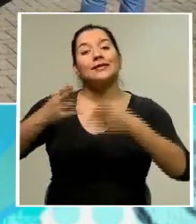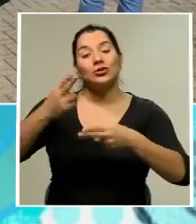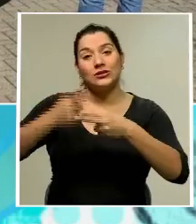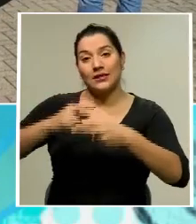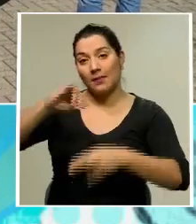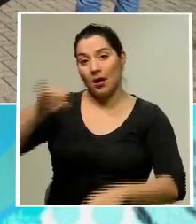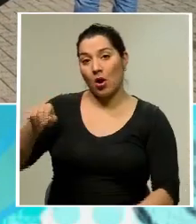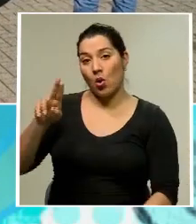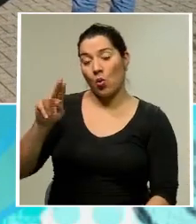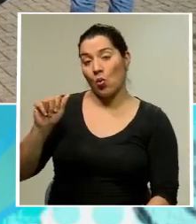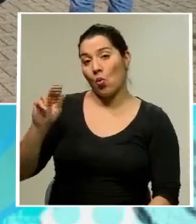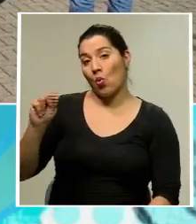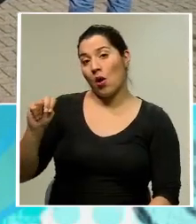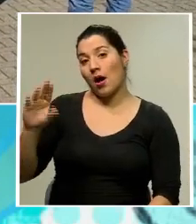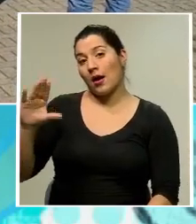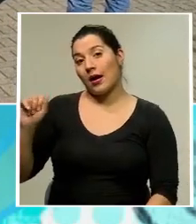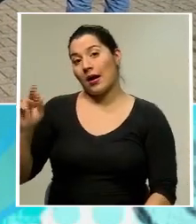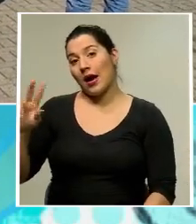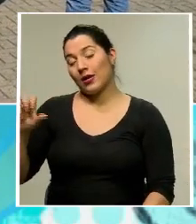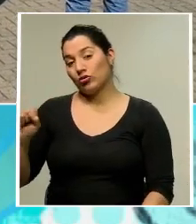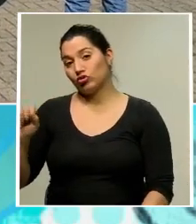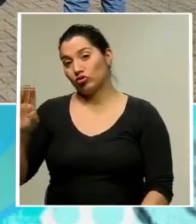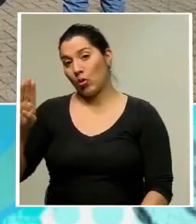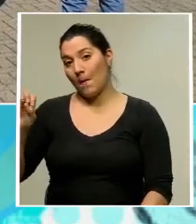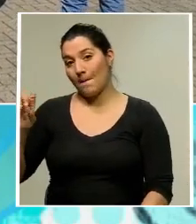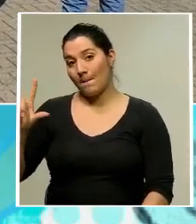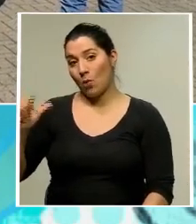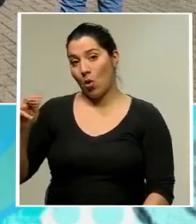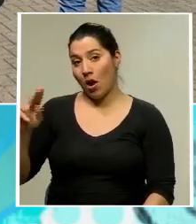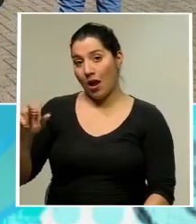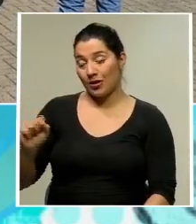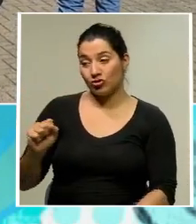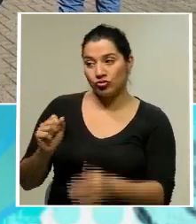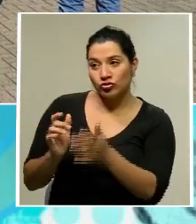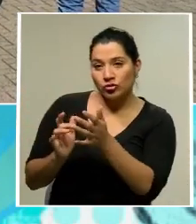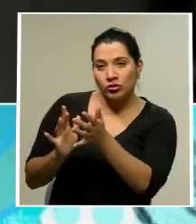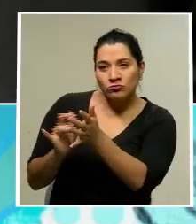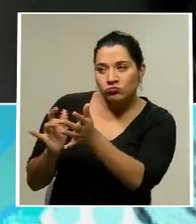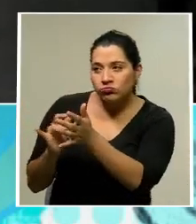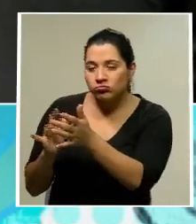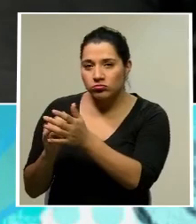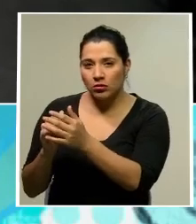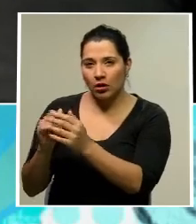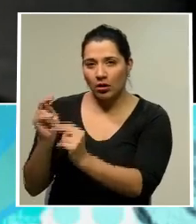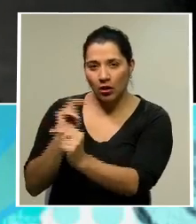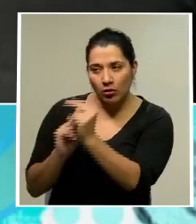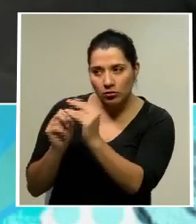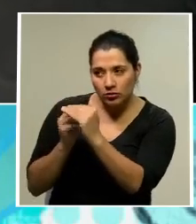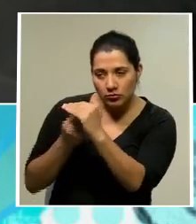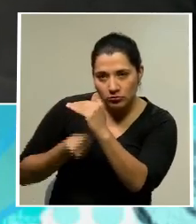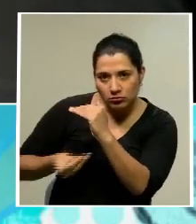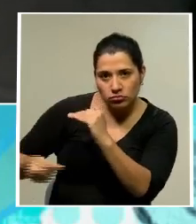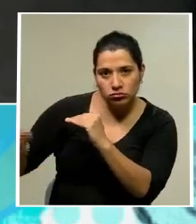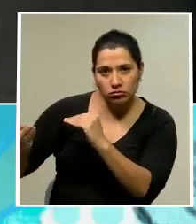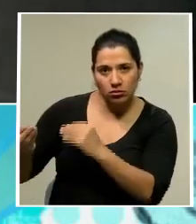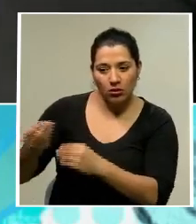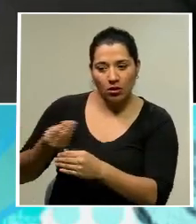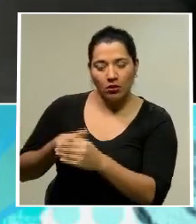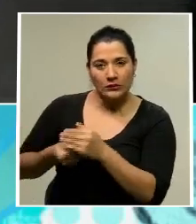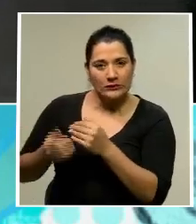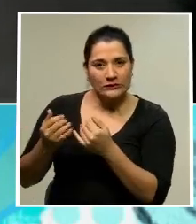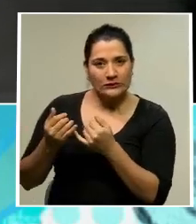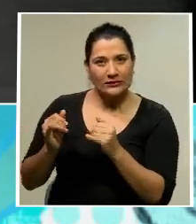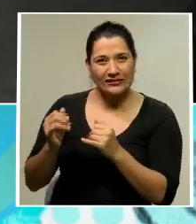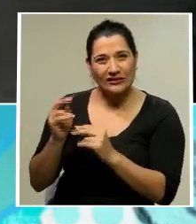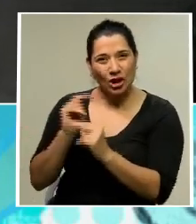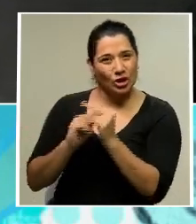de 2 delitos de tráfico de influencias agravado y 2 delitos de influencia sobre la hacienda pública. Esos son los delitos que en este